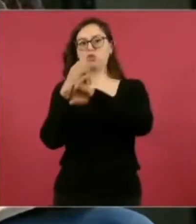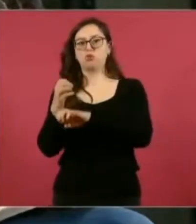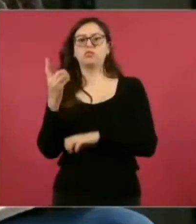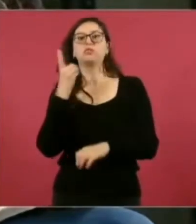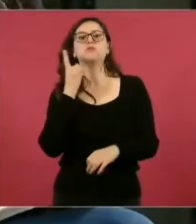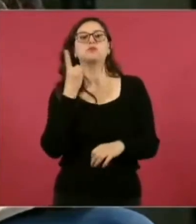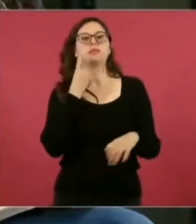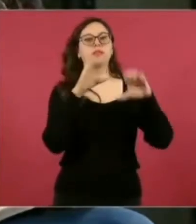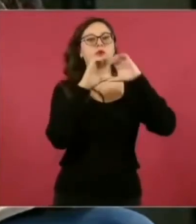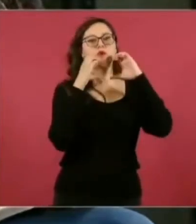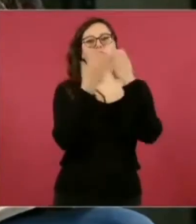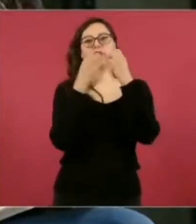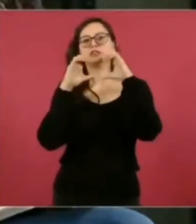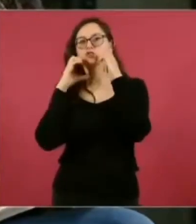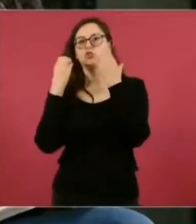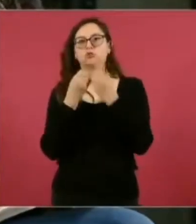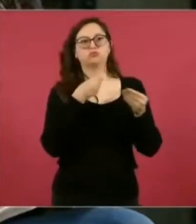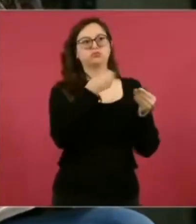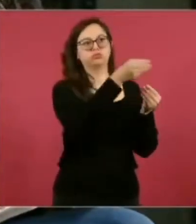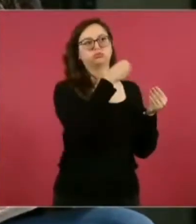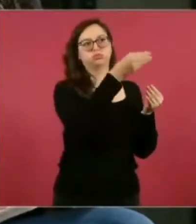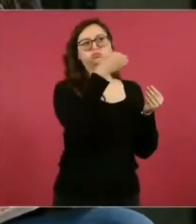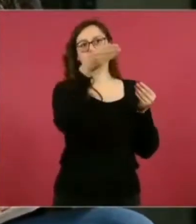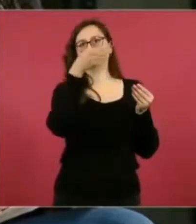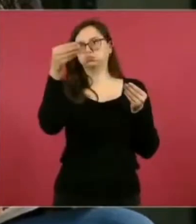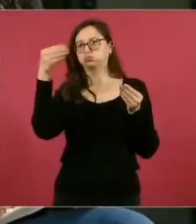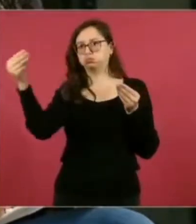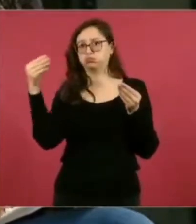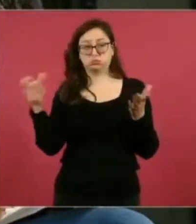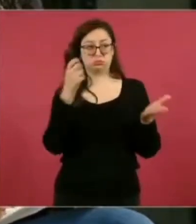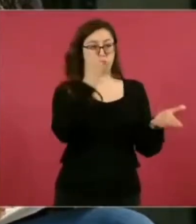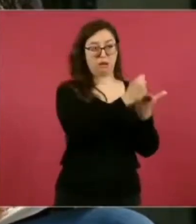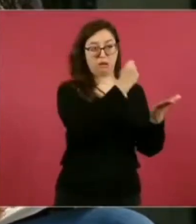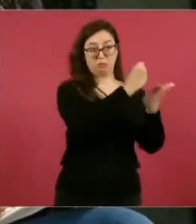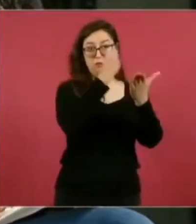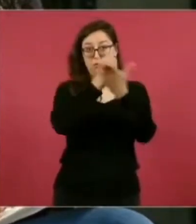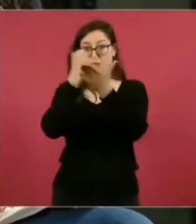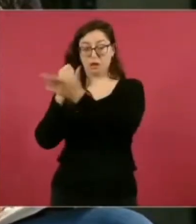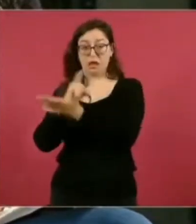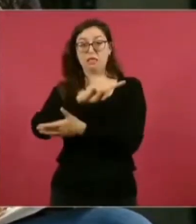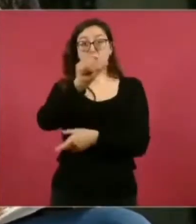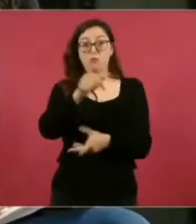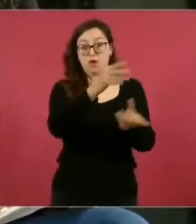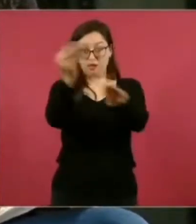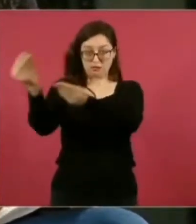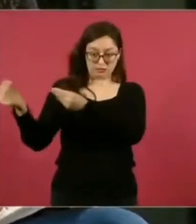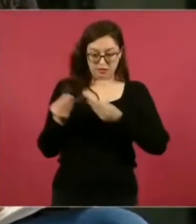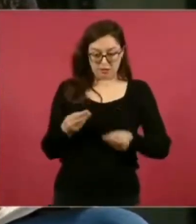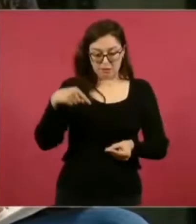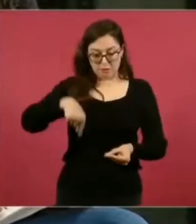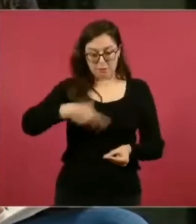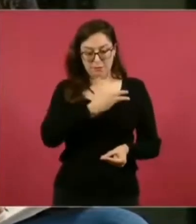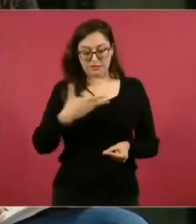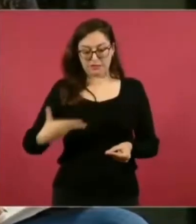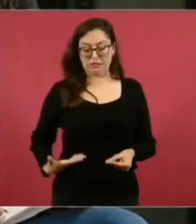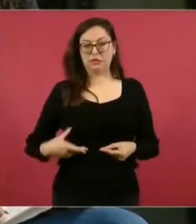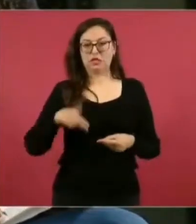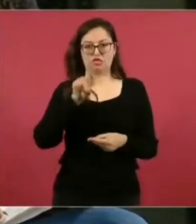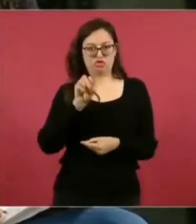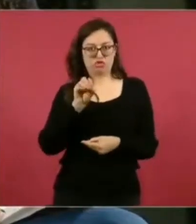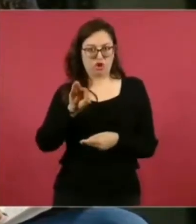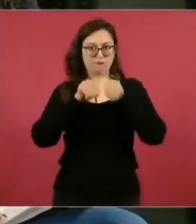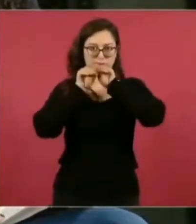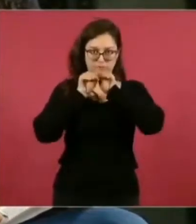todo el procedimiento legal de difusión, publicación y promulgación. Mi pregunta va en el sentido de ¿qué